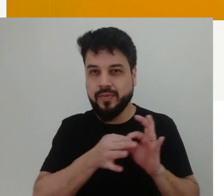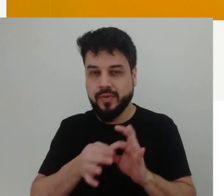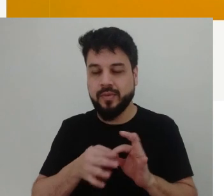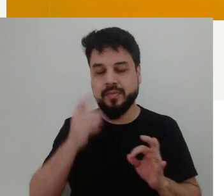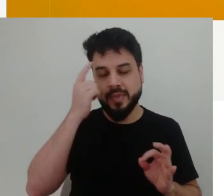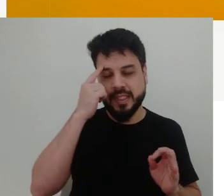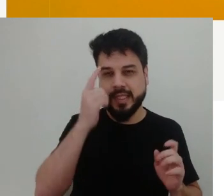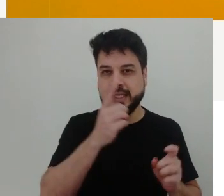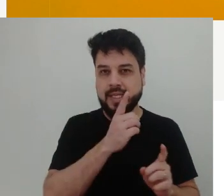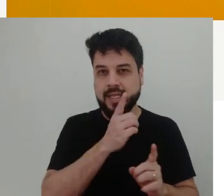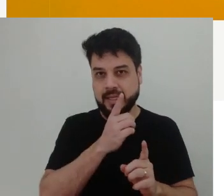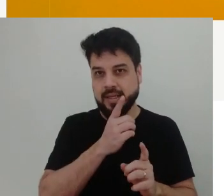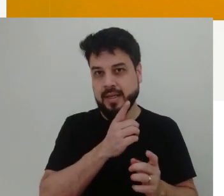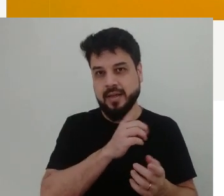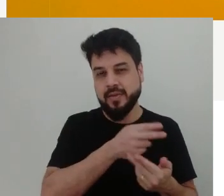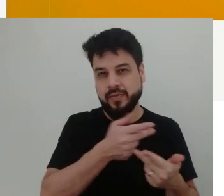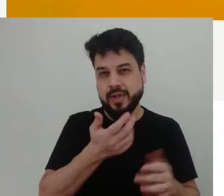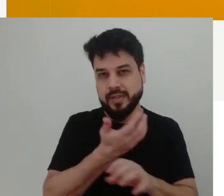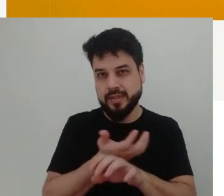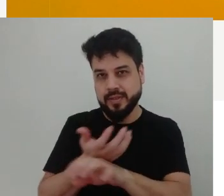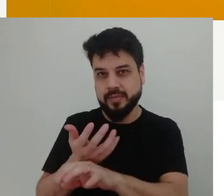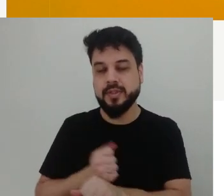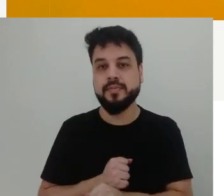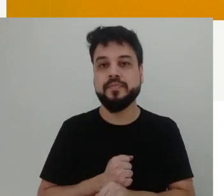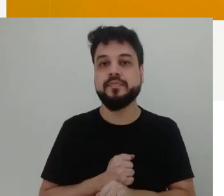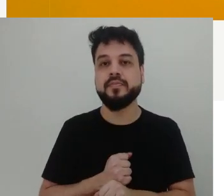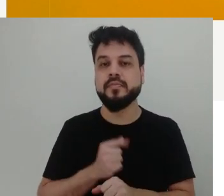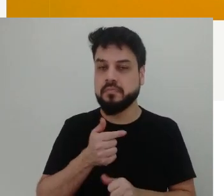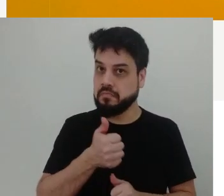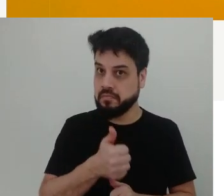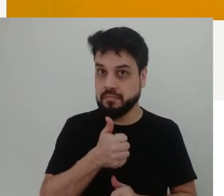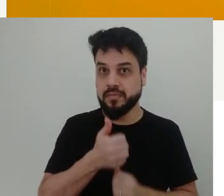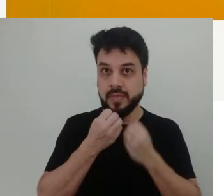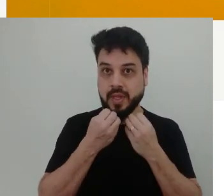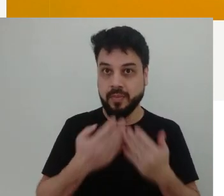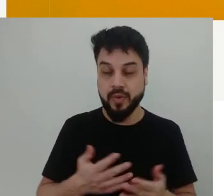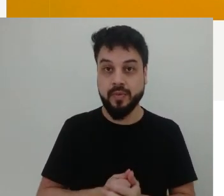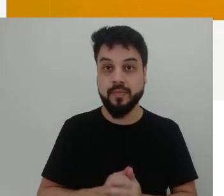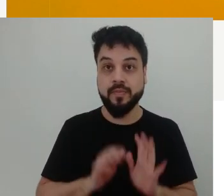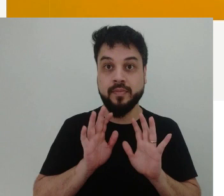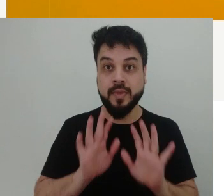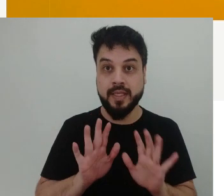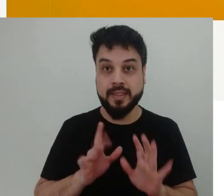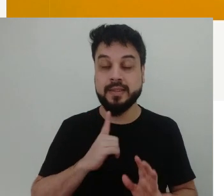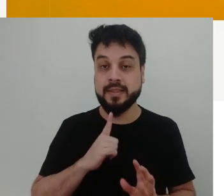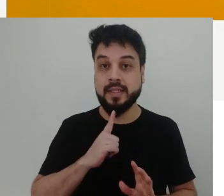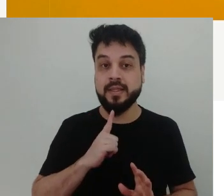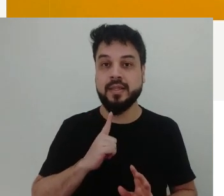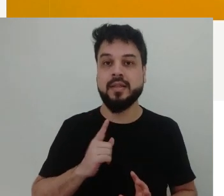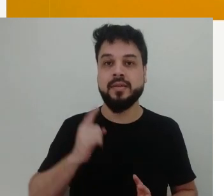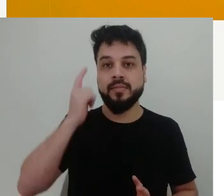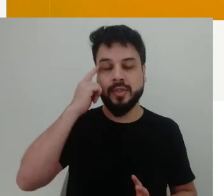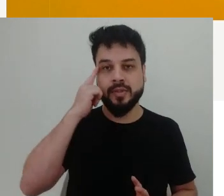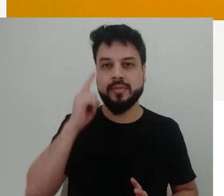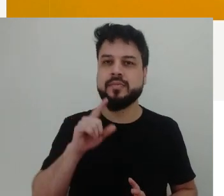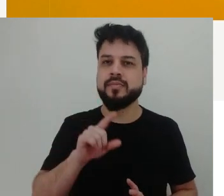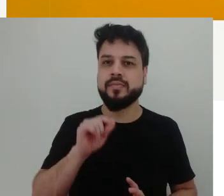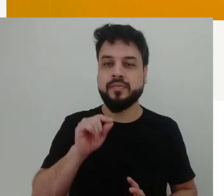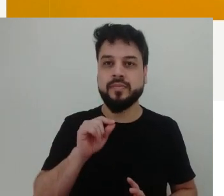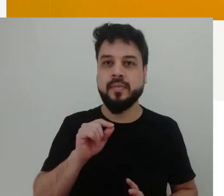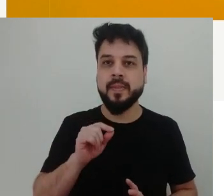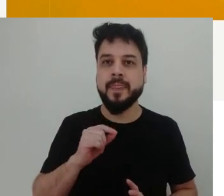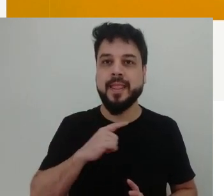se viene con muchas falencias, es muy difícil entrar a interdisciplina sin